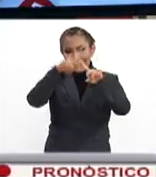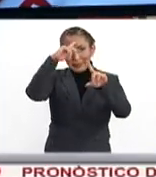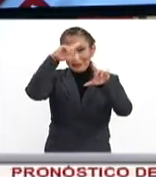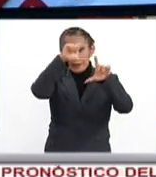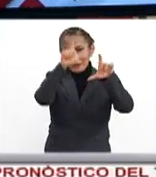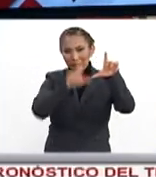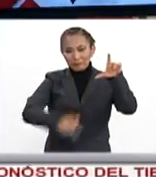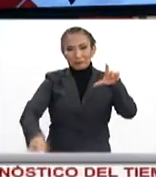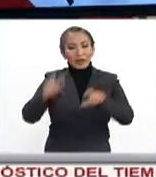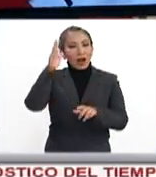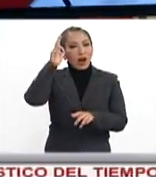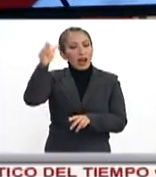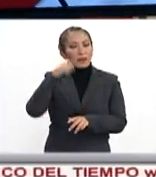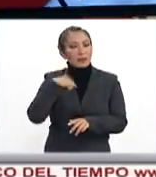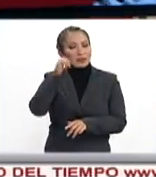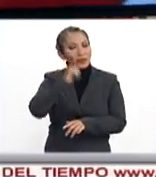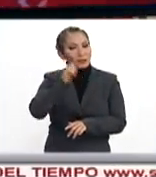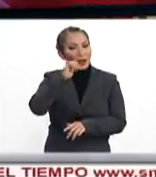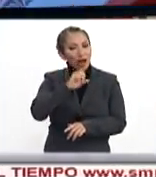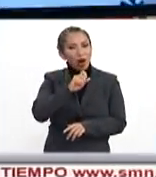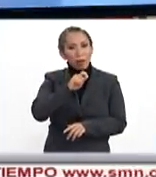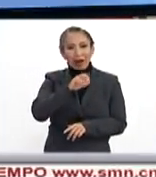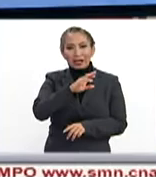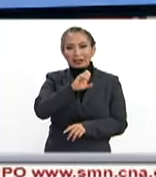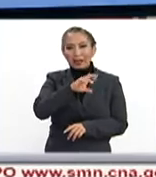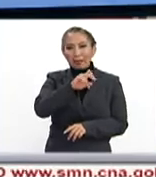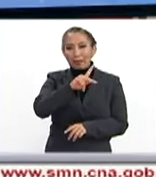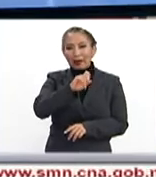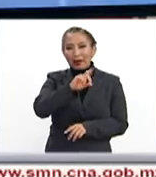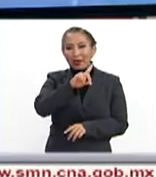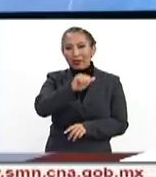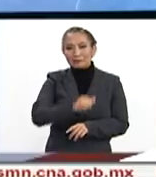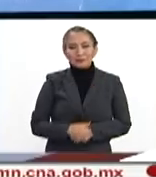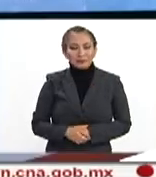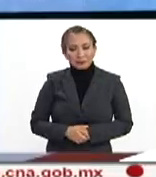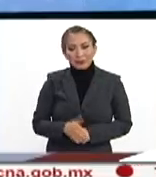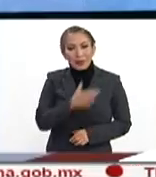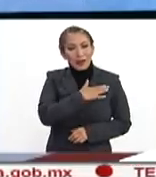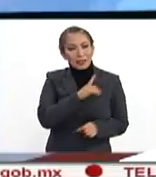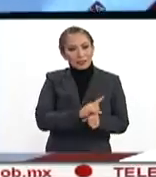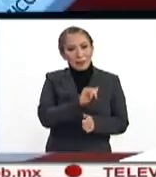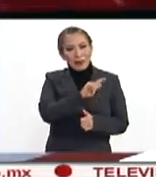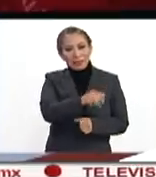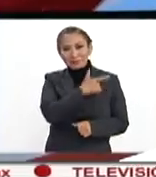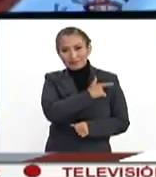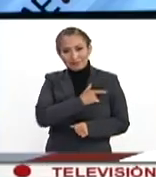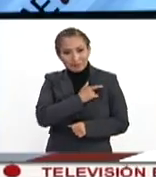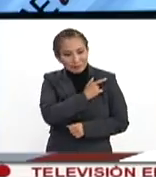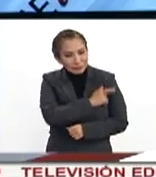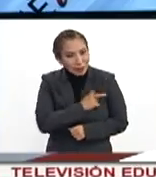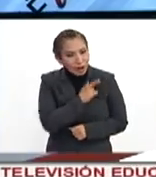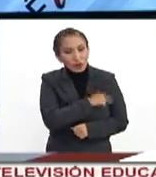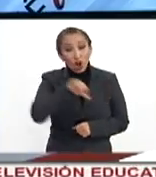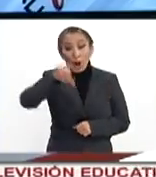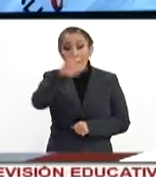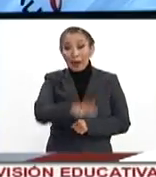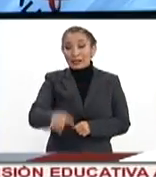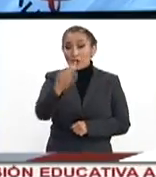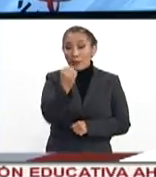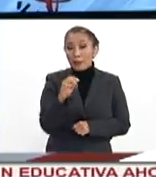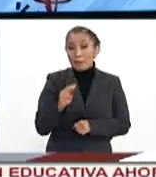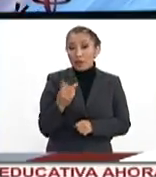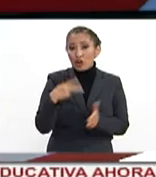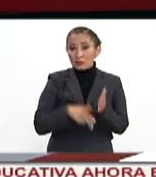República Mexicana. Saludo con gusto, como cada mañana, a Omar Cepeda. Omar. Muy buenos días, Pati, es un placer saludarte. Hoy es martes 9 de